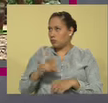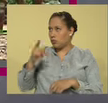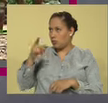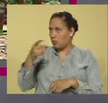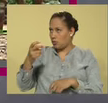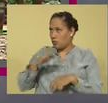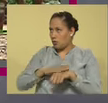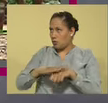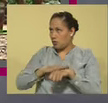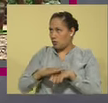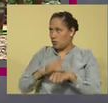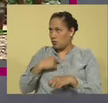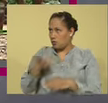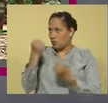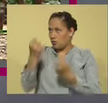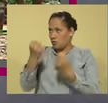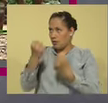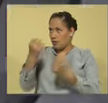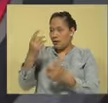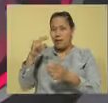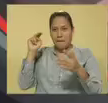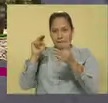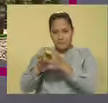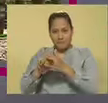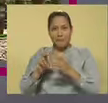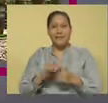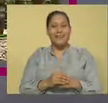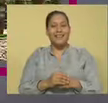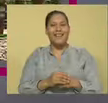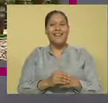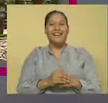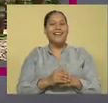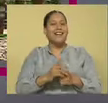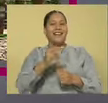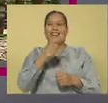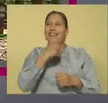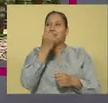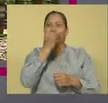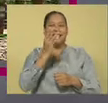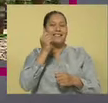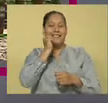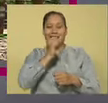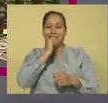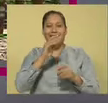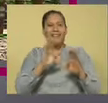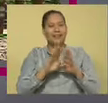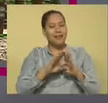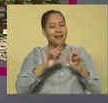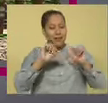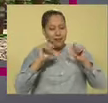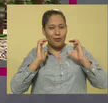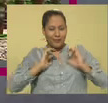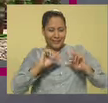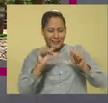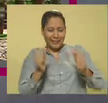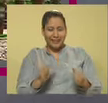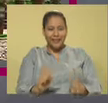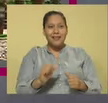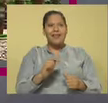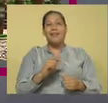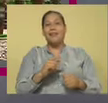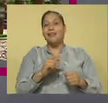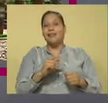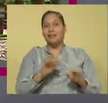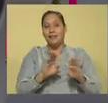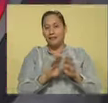esta? ¡La mato! Era una obra bastante simpática, pero sí tenía el atractivo de que dice que